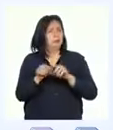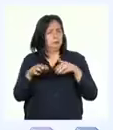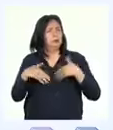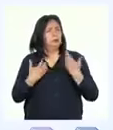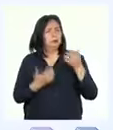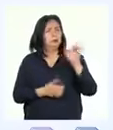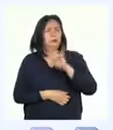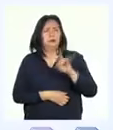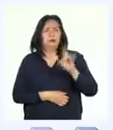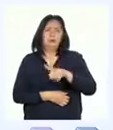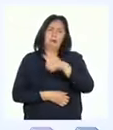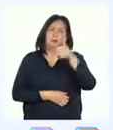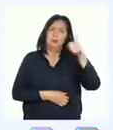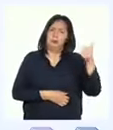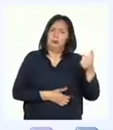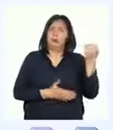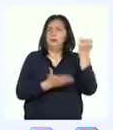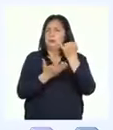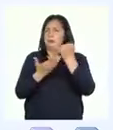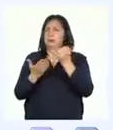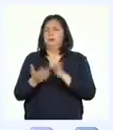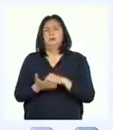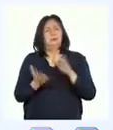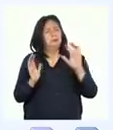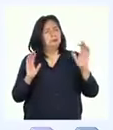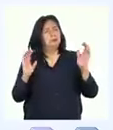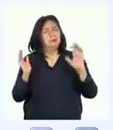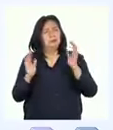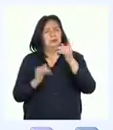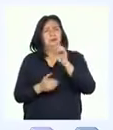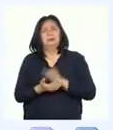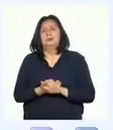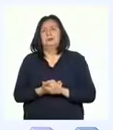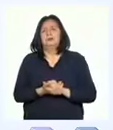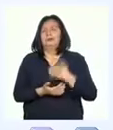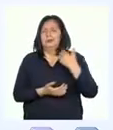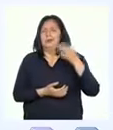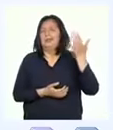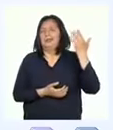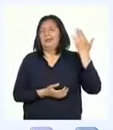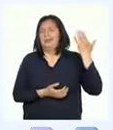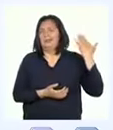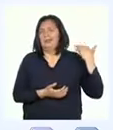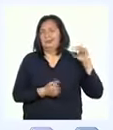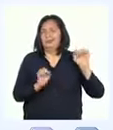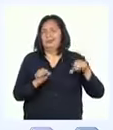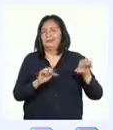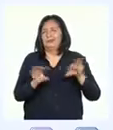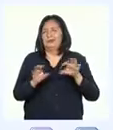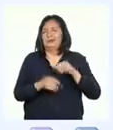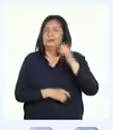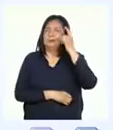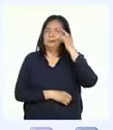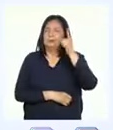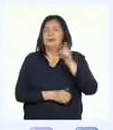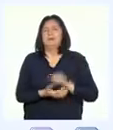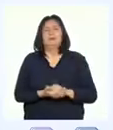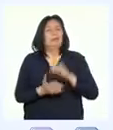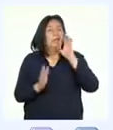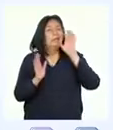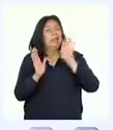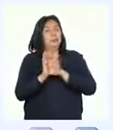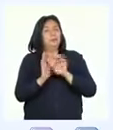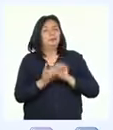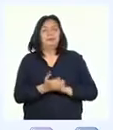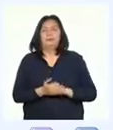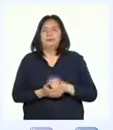podemos usar otros tipos de gráficos muy parecidos a los que hemos hecho antes al pensar. Por